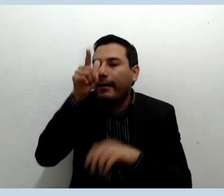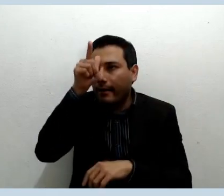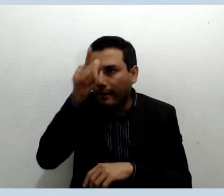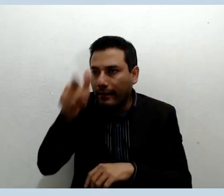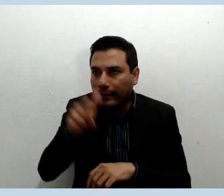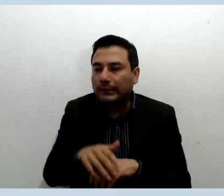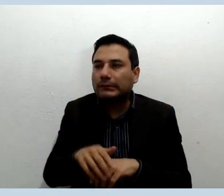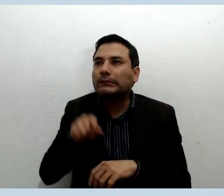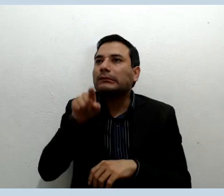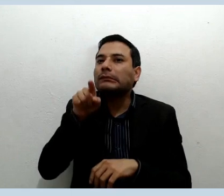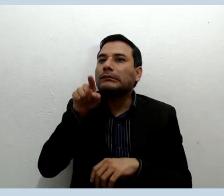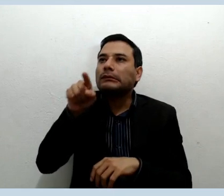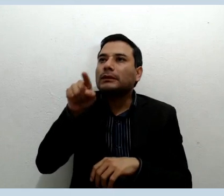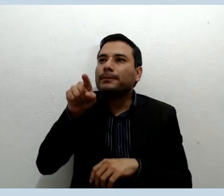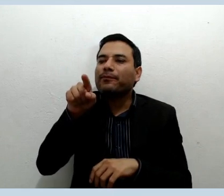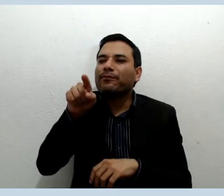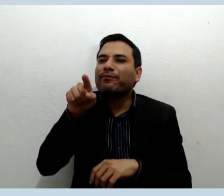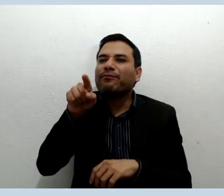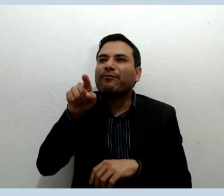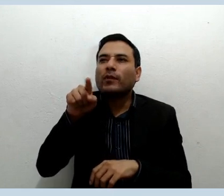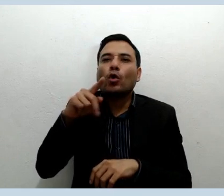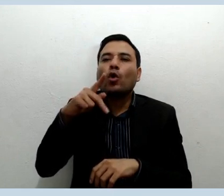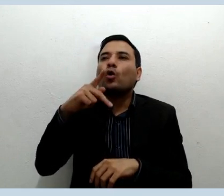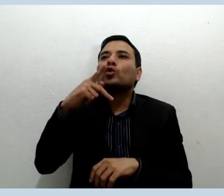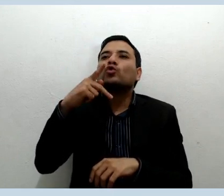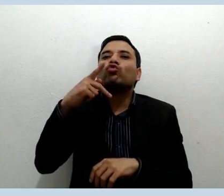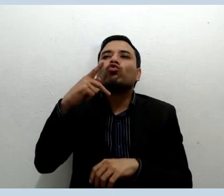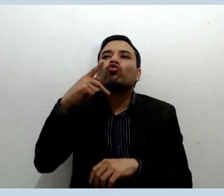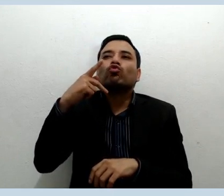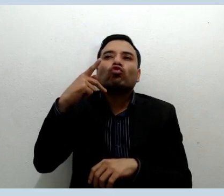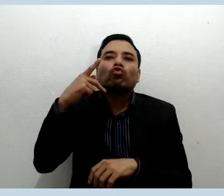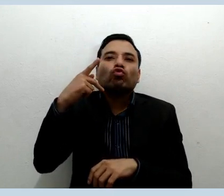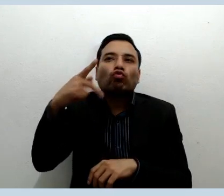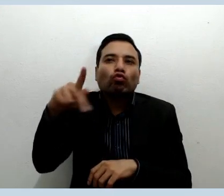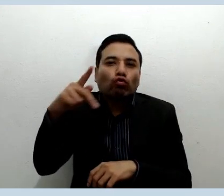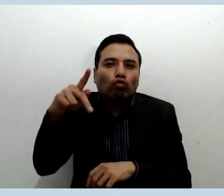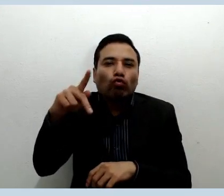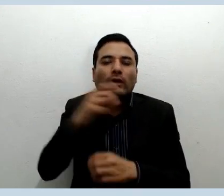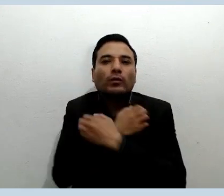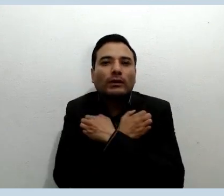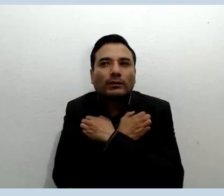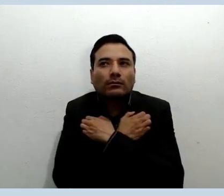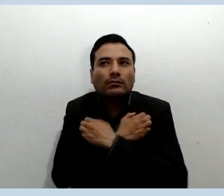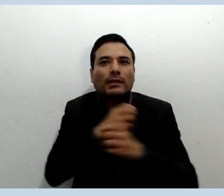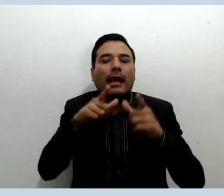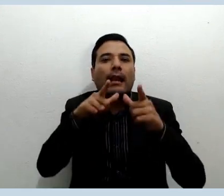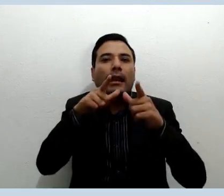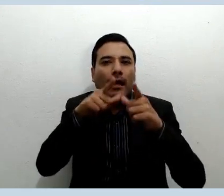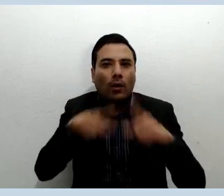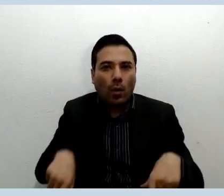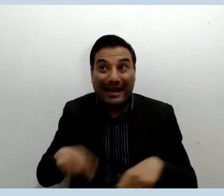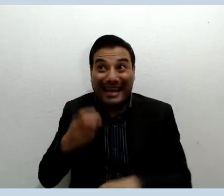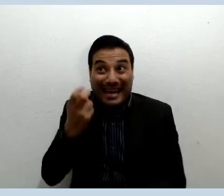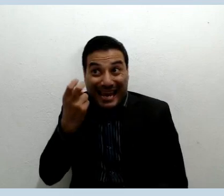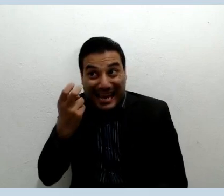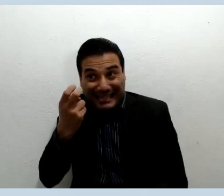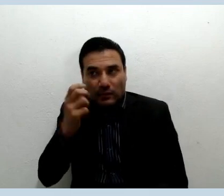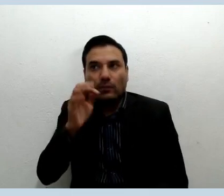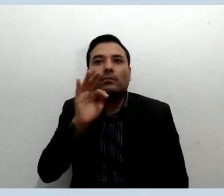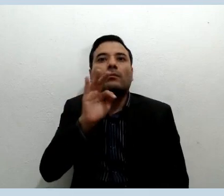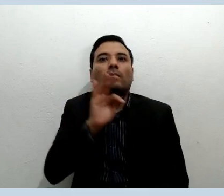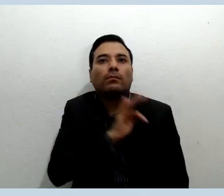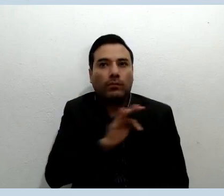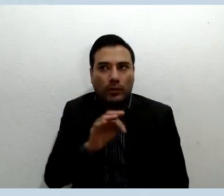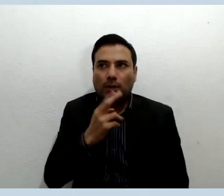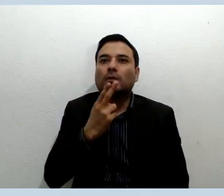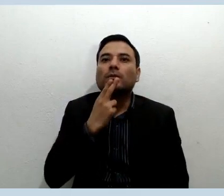lenguajes que tienen en su formación que se pueden complementar con los del colegio y que era algo que en la comitiva es